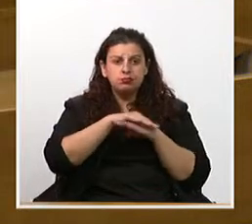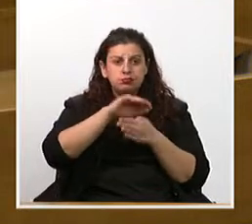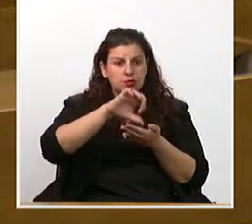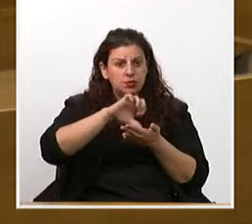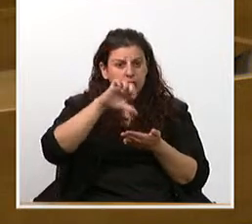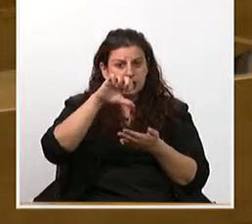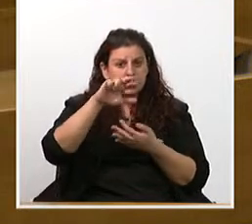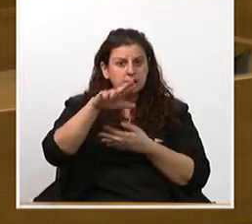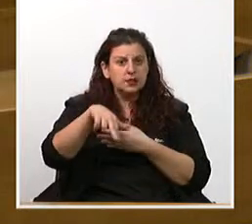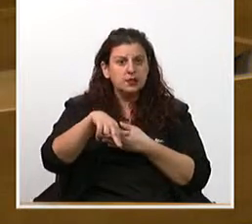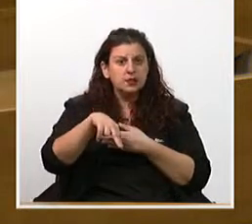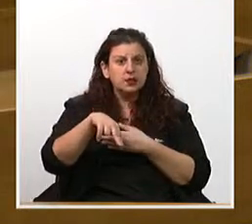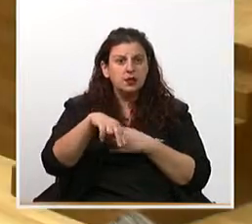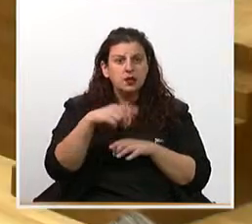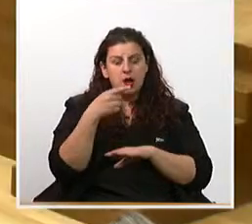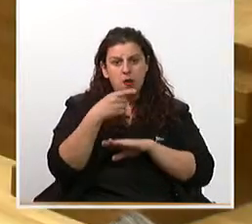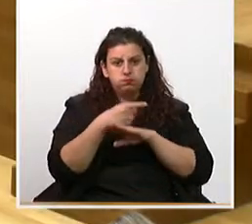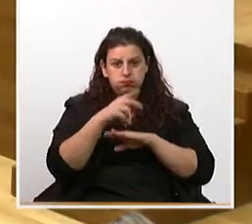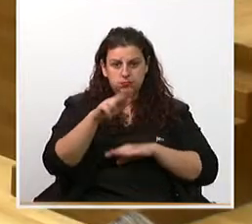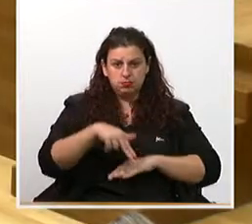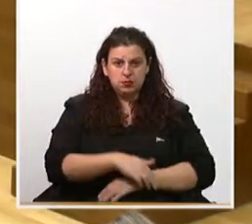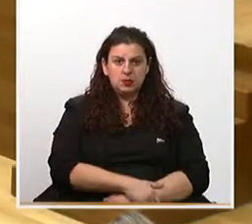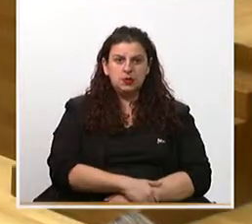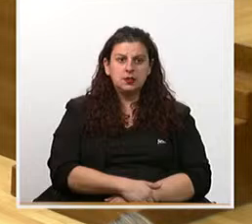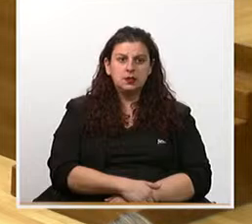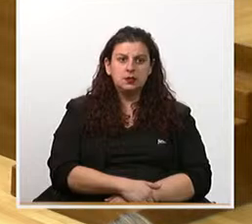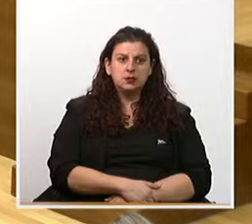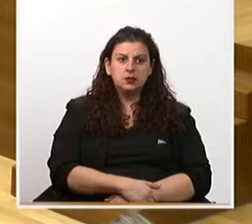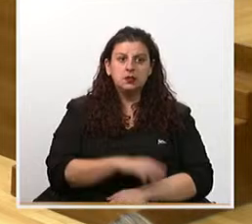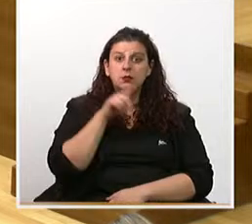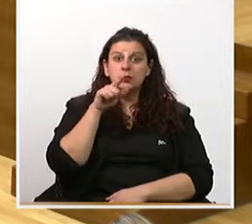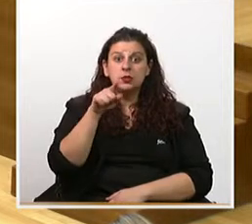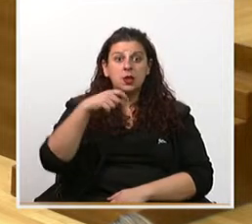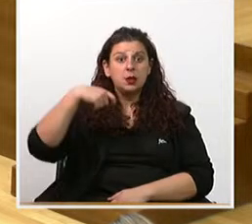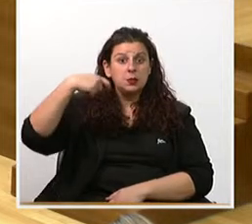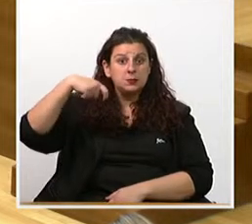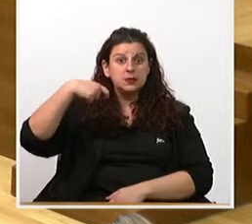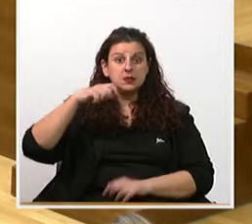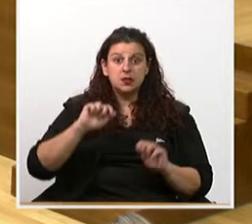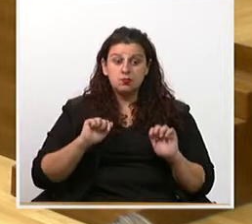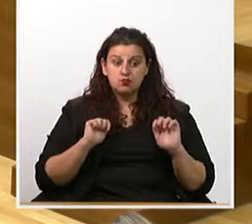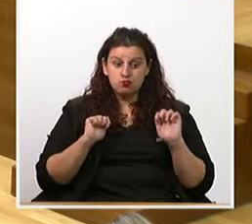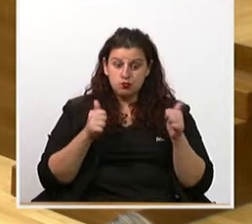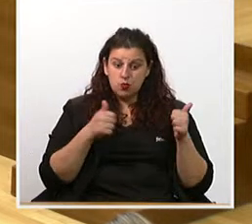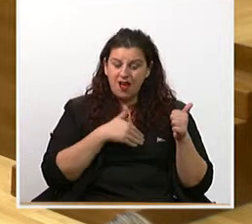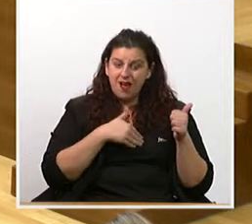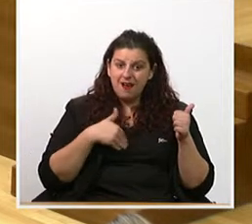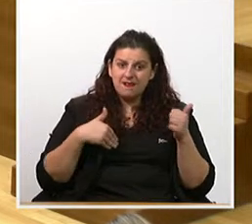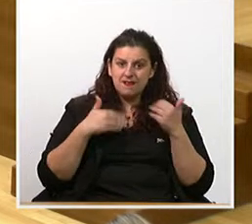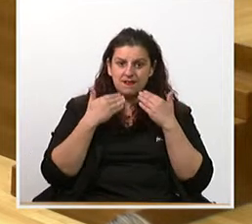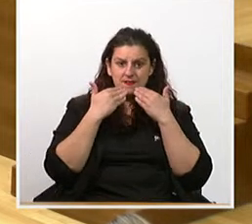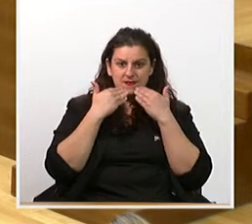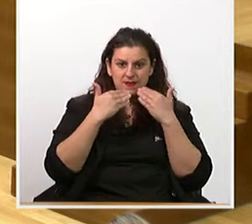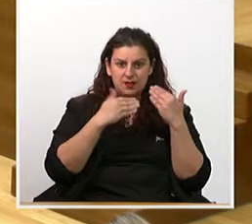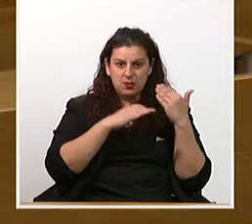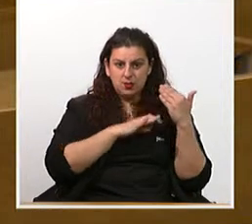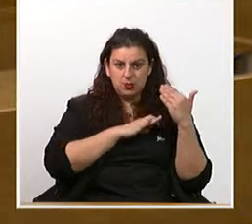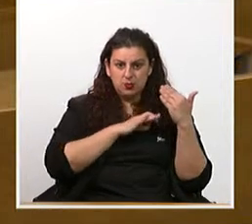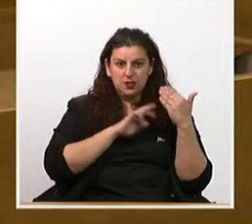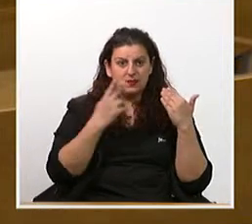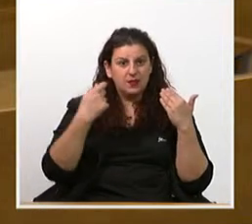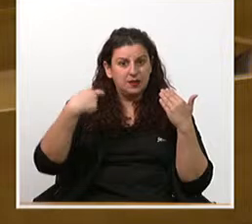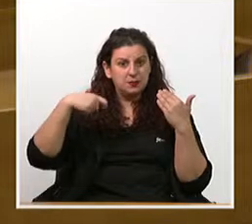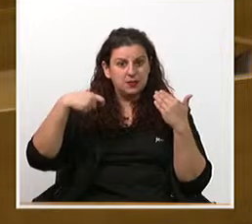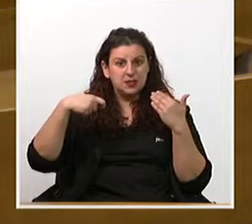también sus obligaciones por eso señor presidente en primer lugar le Quiero agradecer a usted a vicepresidente